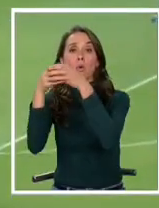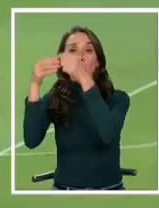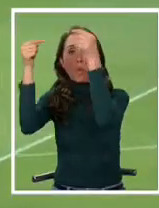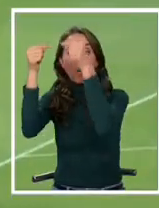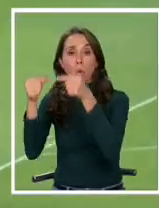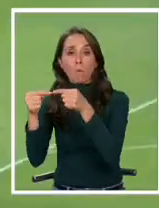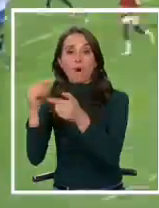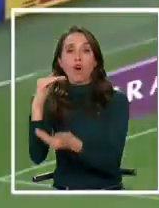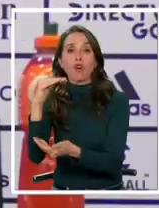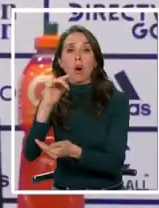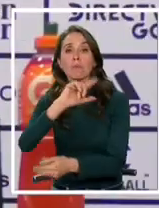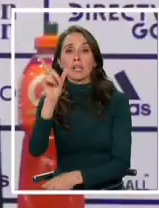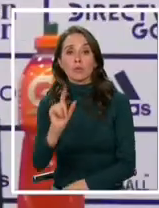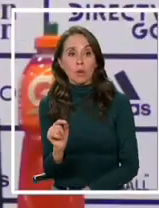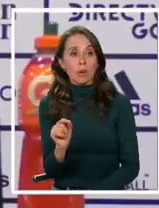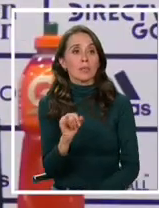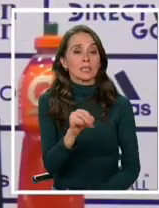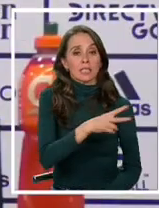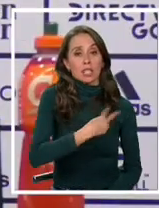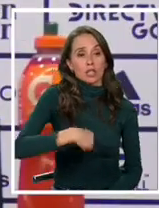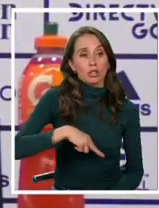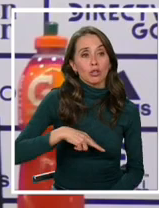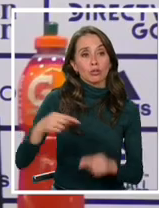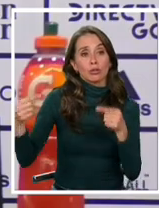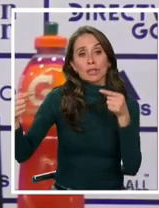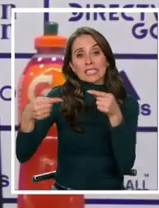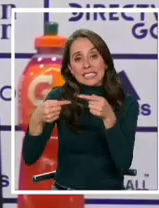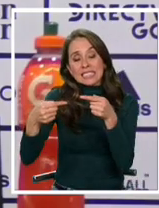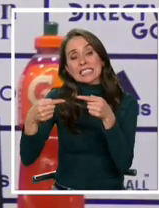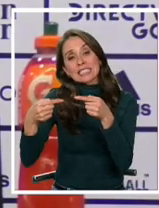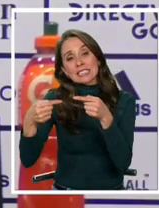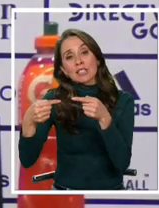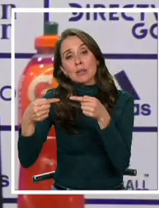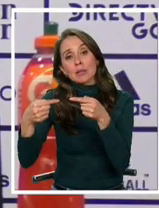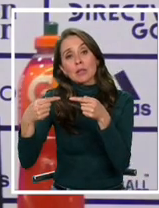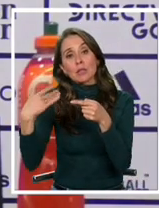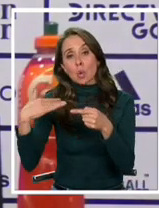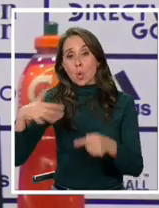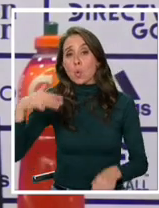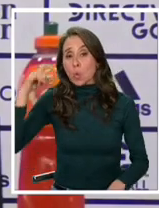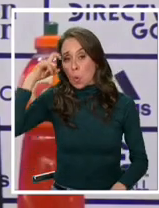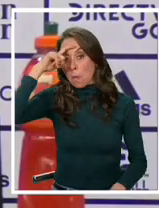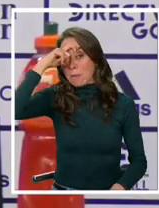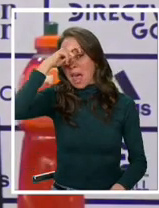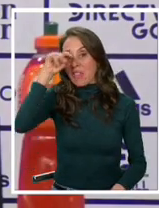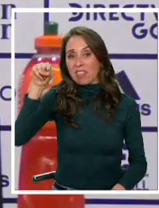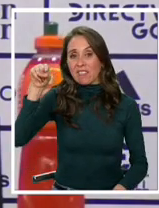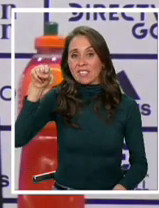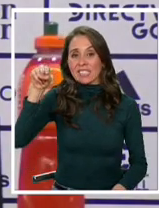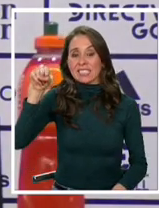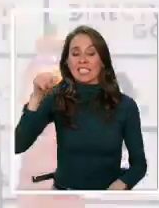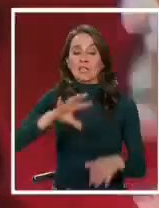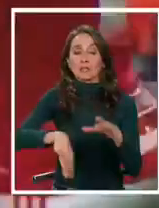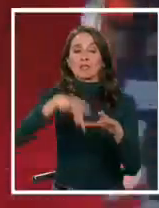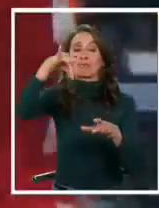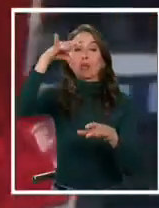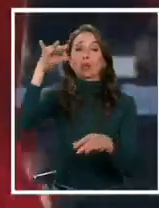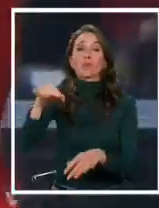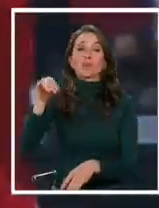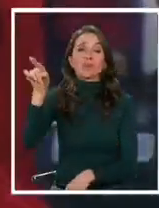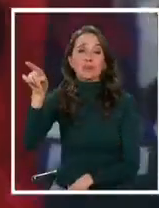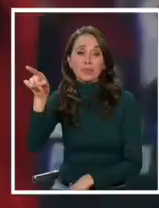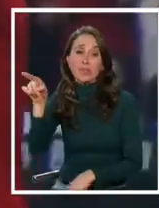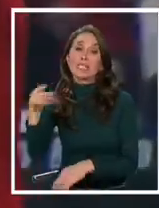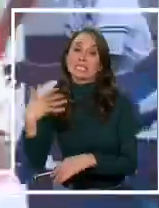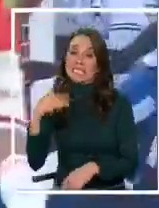de la Copa Sudamericana sí nos tocó un rival de los más difíciles que que Nos podía haber tocado Y claro